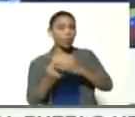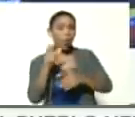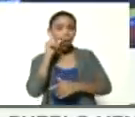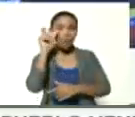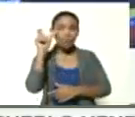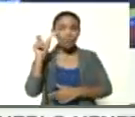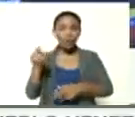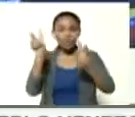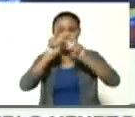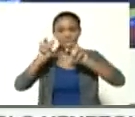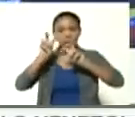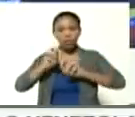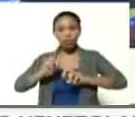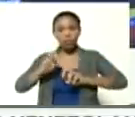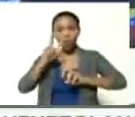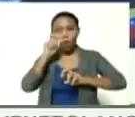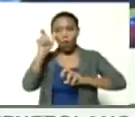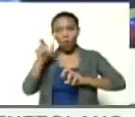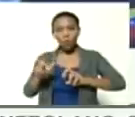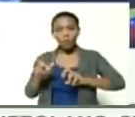del investigador Franco Bielma.